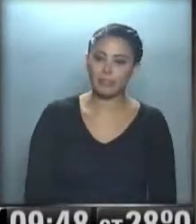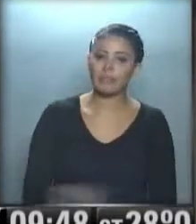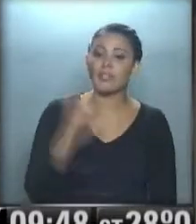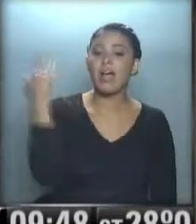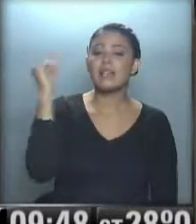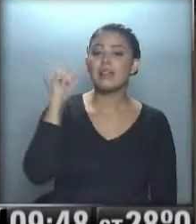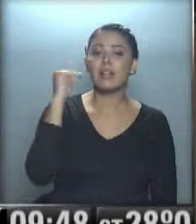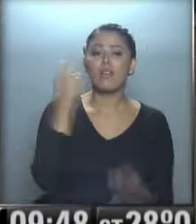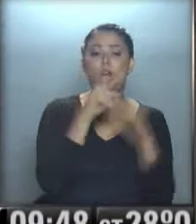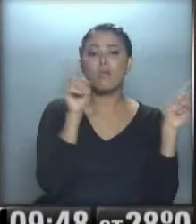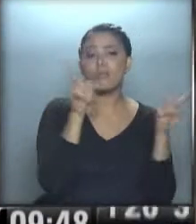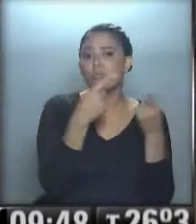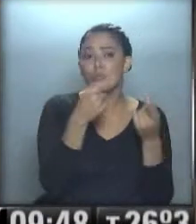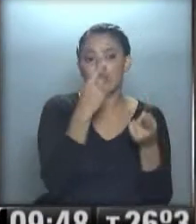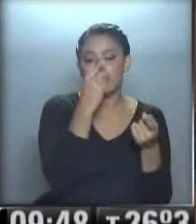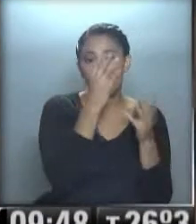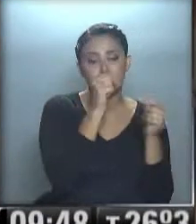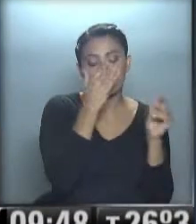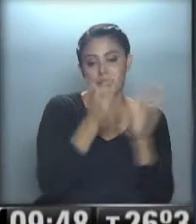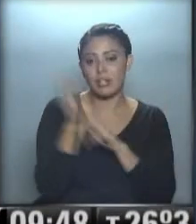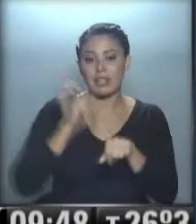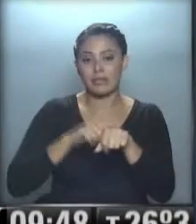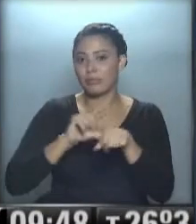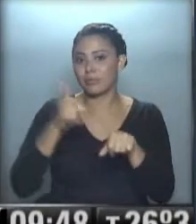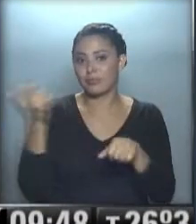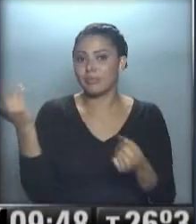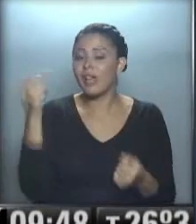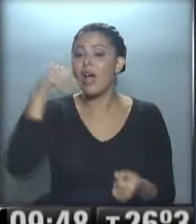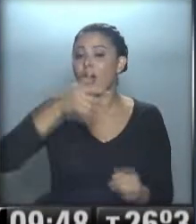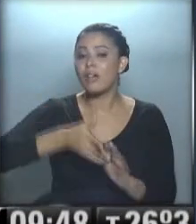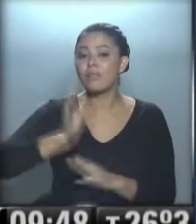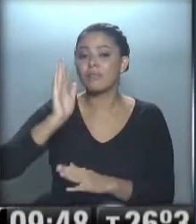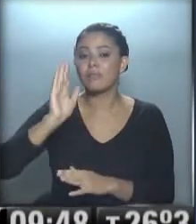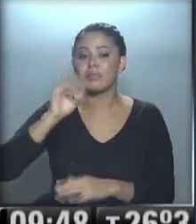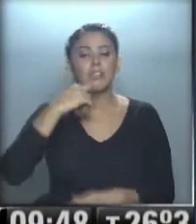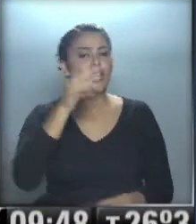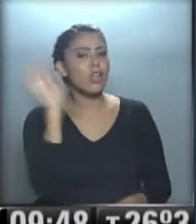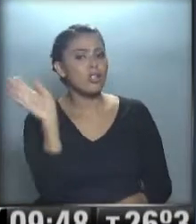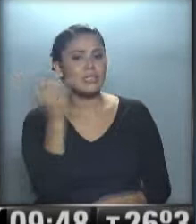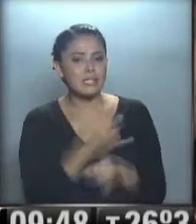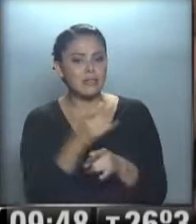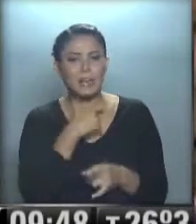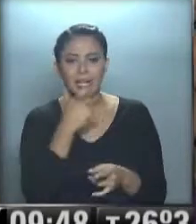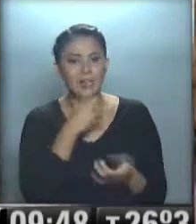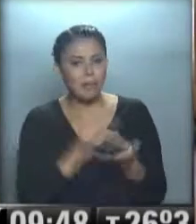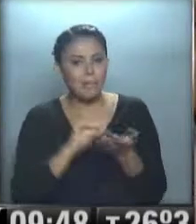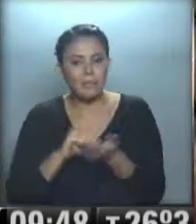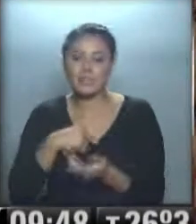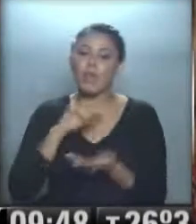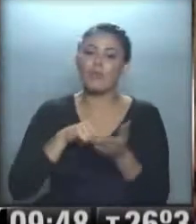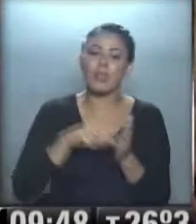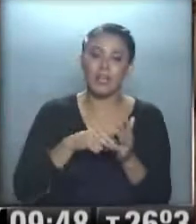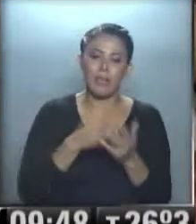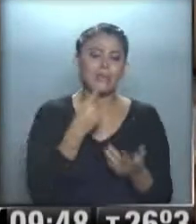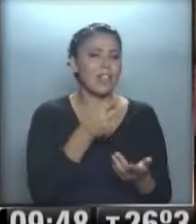recital, por una cuestión lógica y de tiempo, digamos. Pero ahora íbamos para la kermés. ¿Quiere todo el tiempo? Sí, ese es el problema. Un poquito